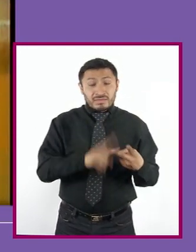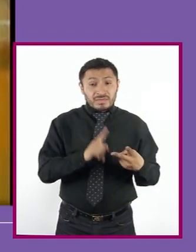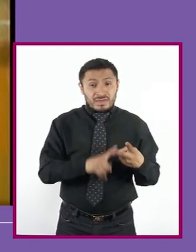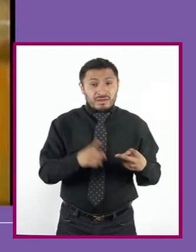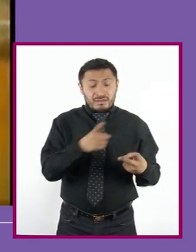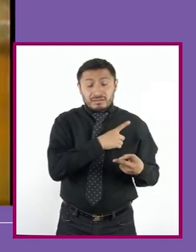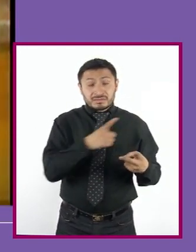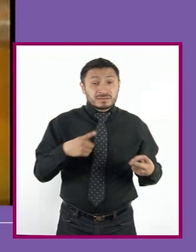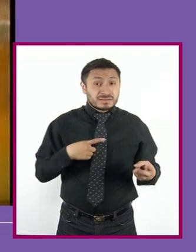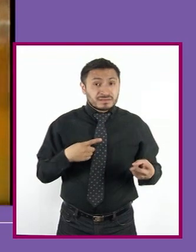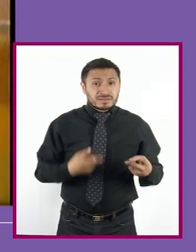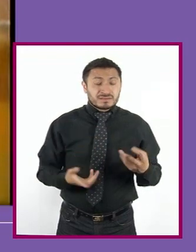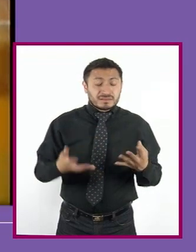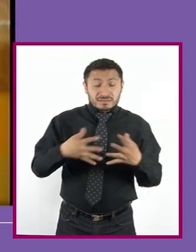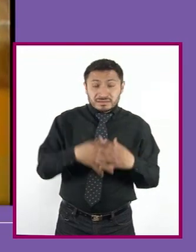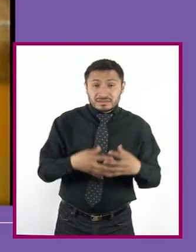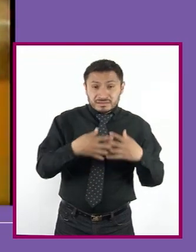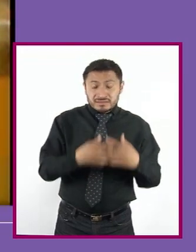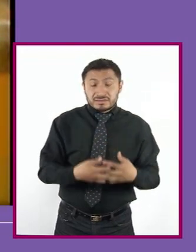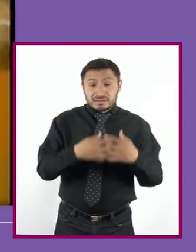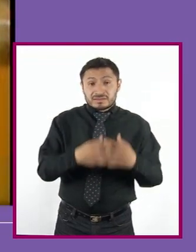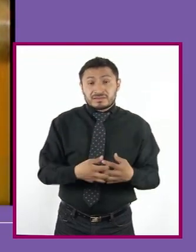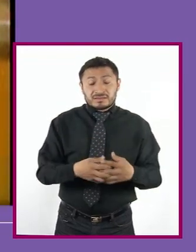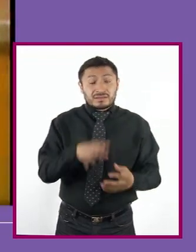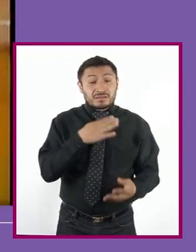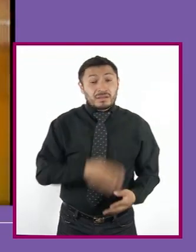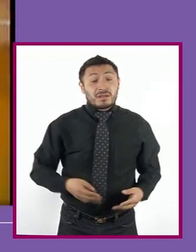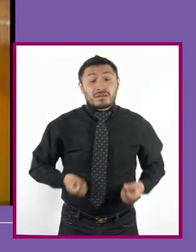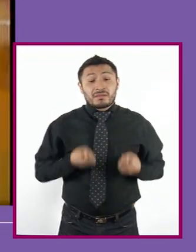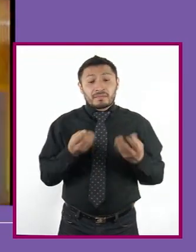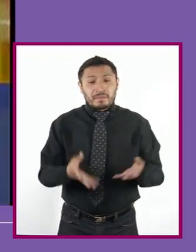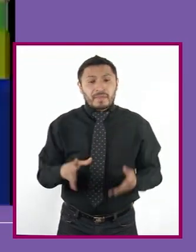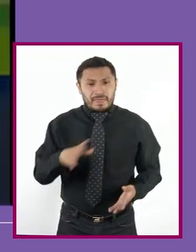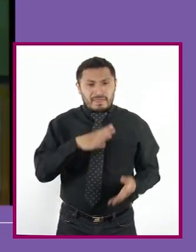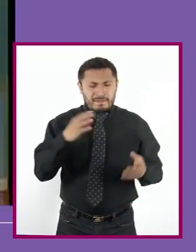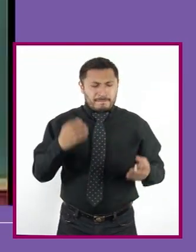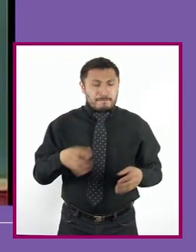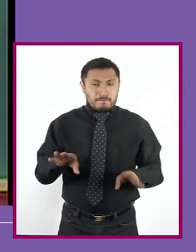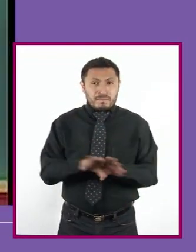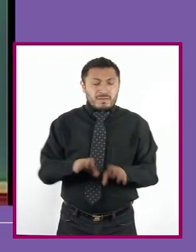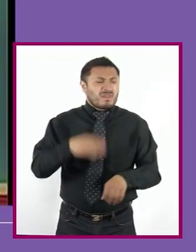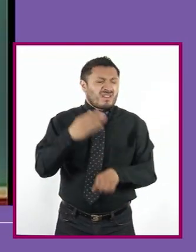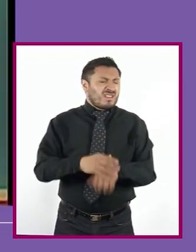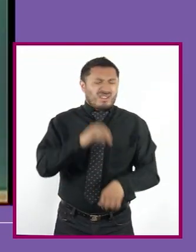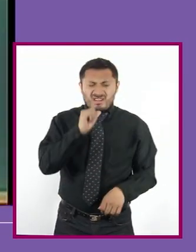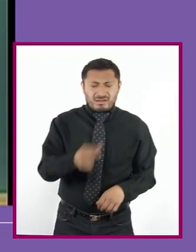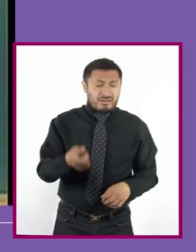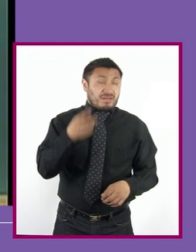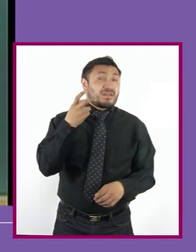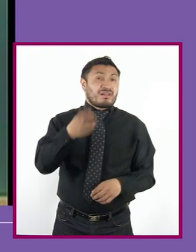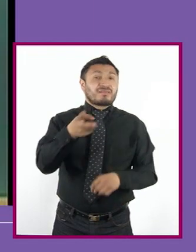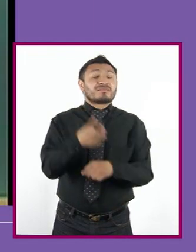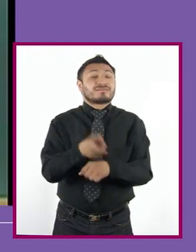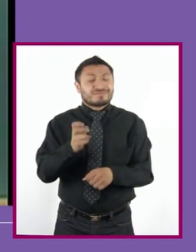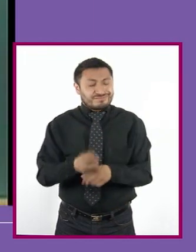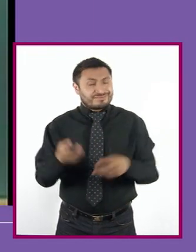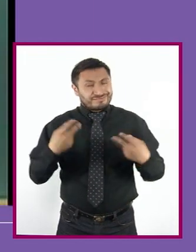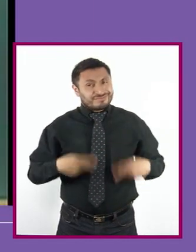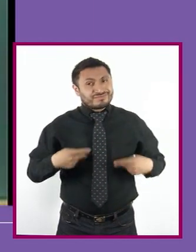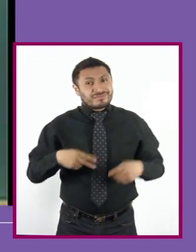que ver con el sistema de impartición de justicias. En la medida en que hay impunidad, se está invitando a la gente realmente